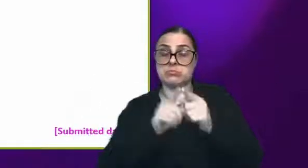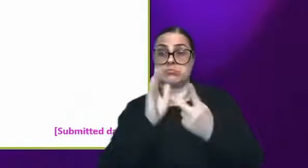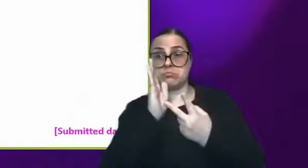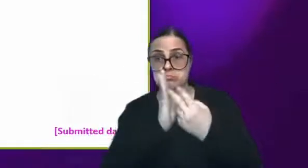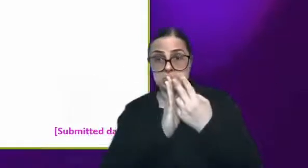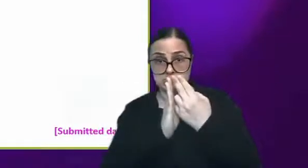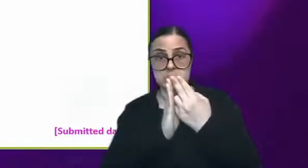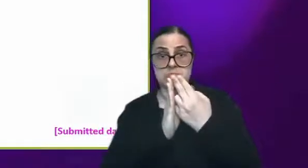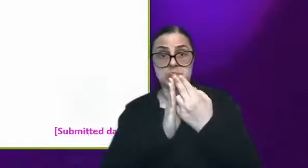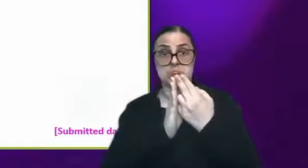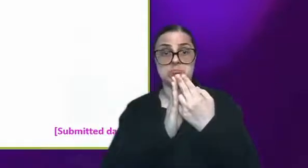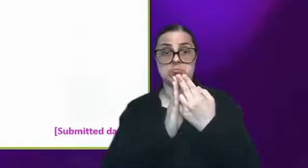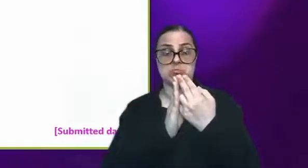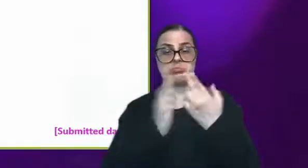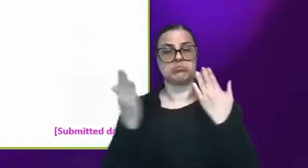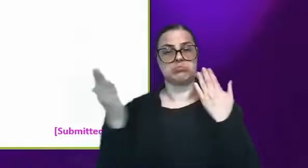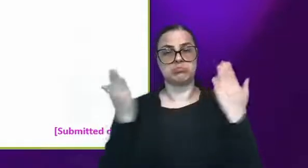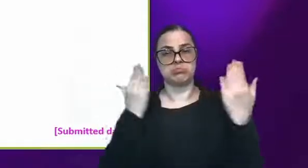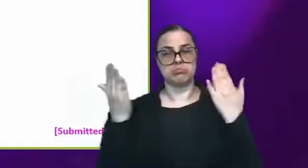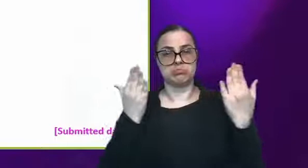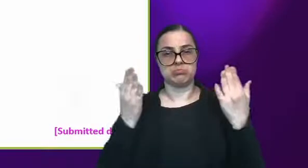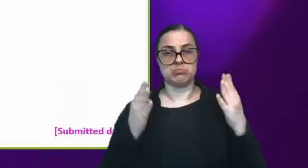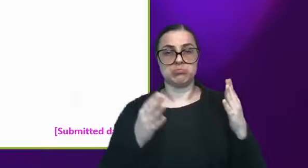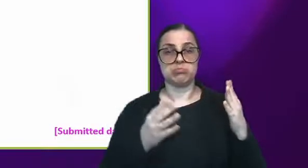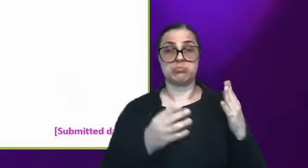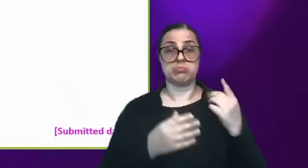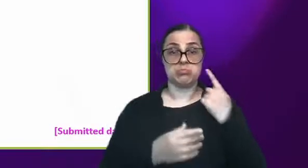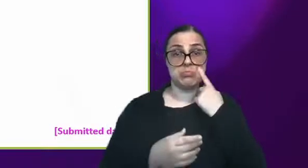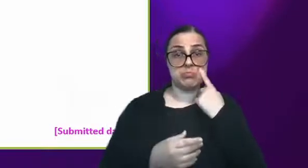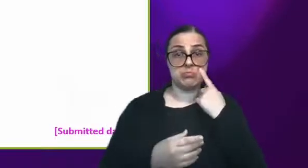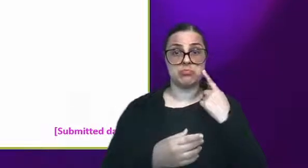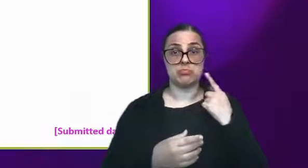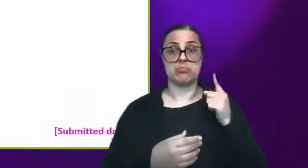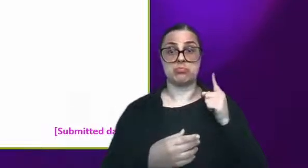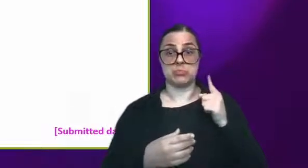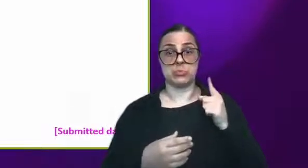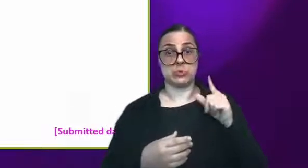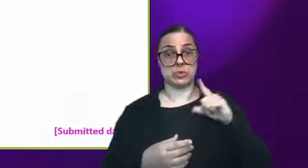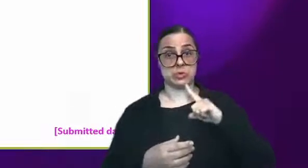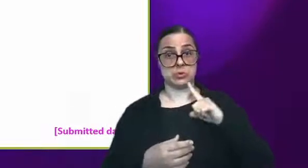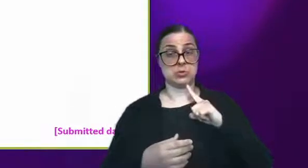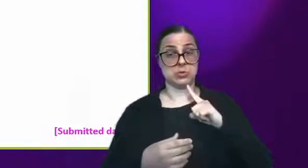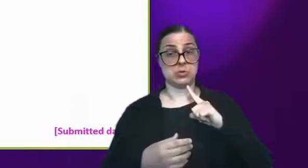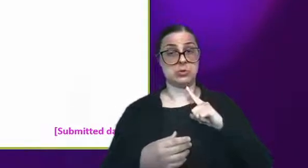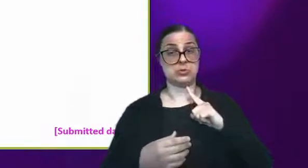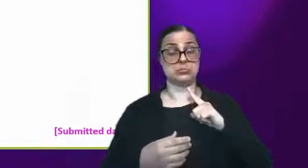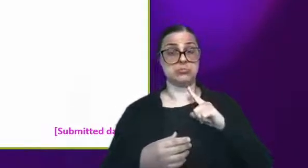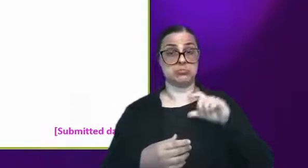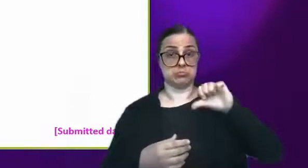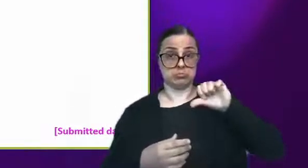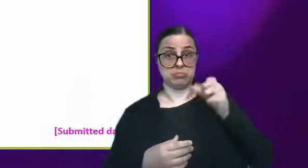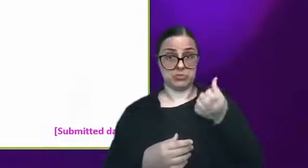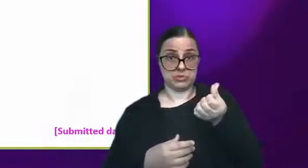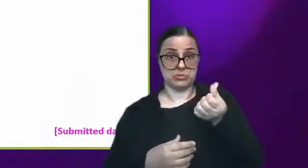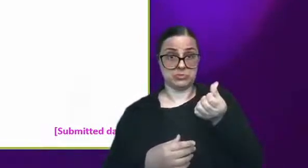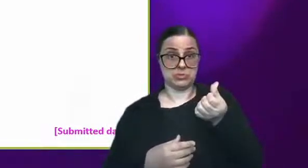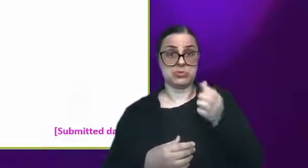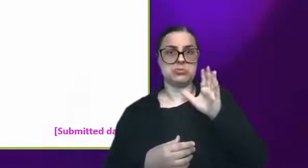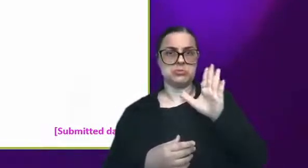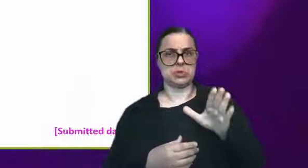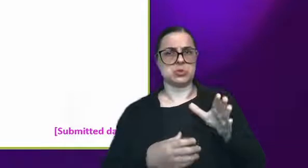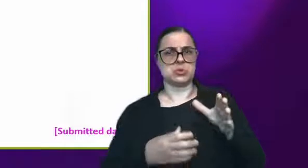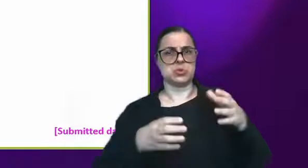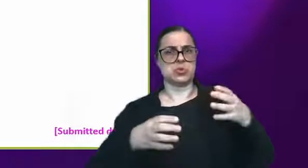grupo trasplante, digamos, son pacientes generalmente más jóvenes. Hay una cierta homogeneidad en